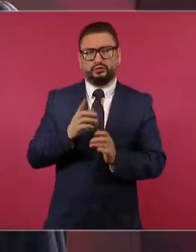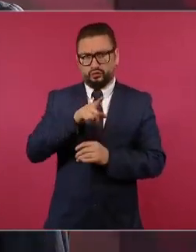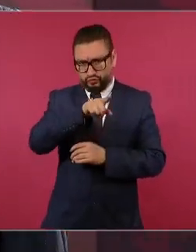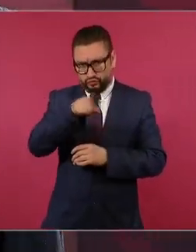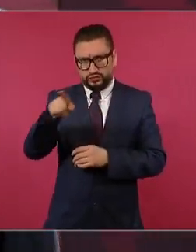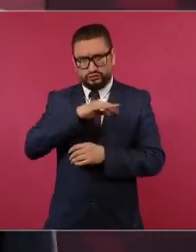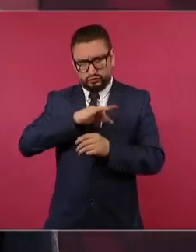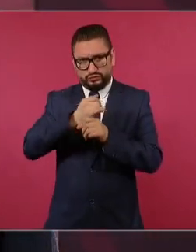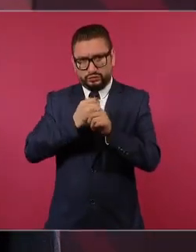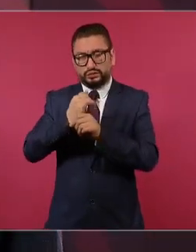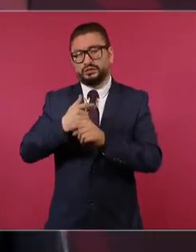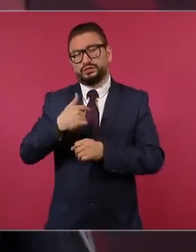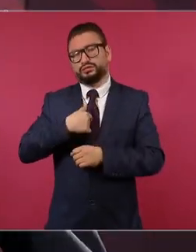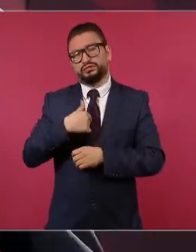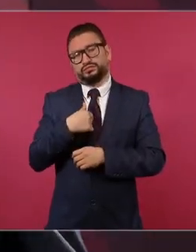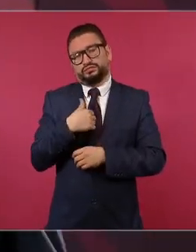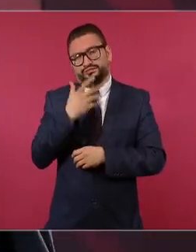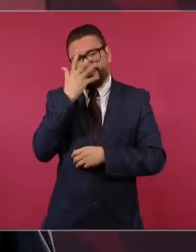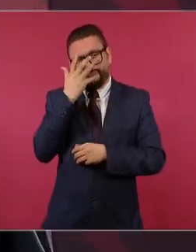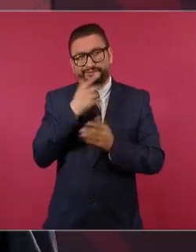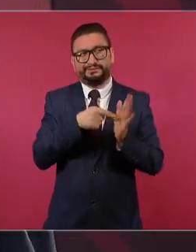la pena de estar aquí